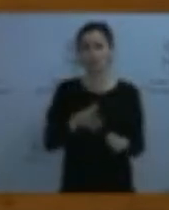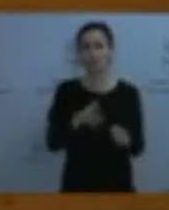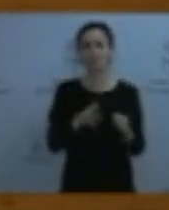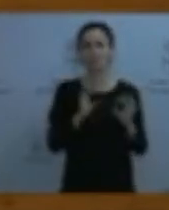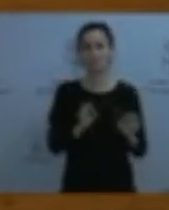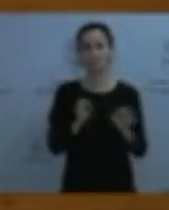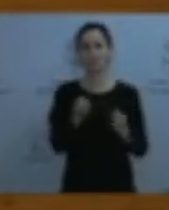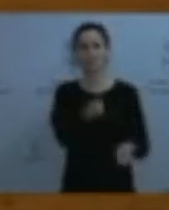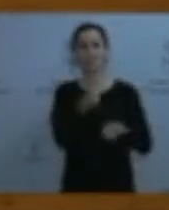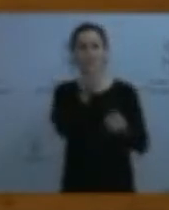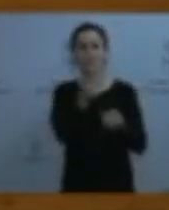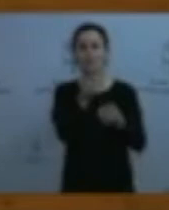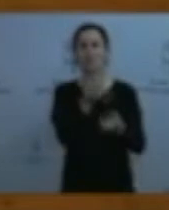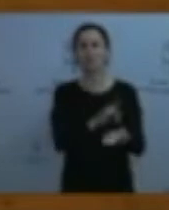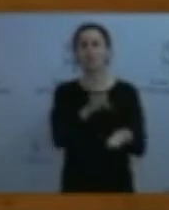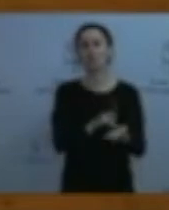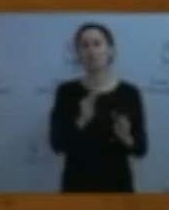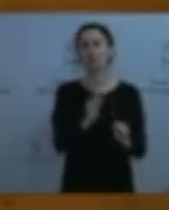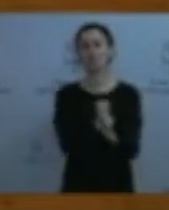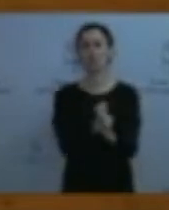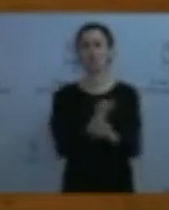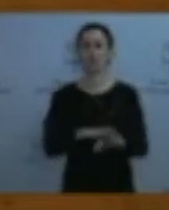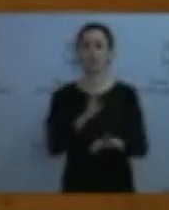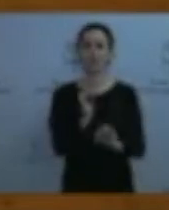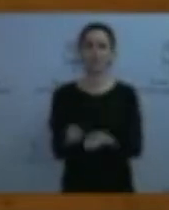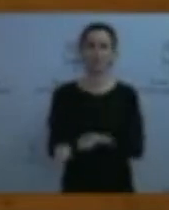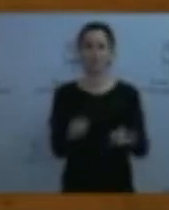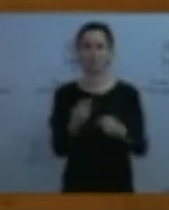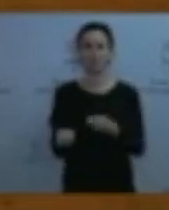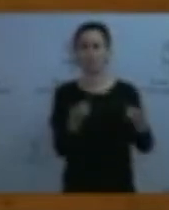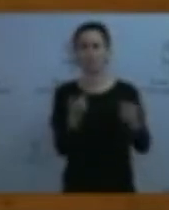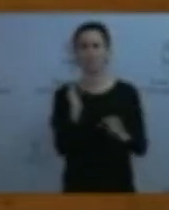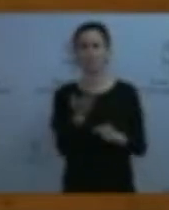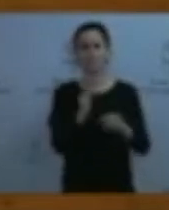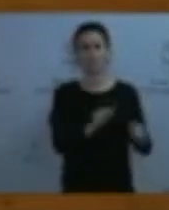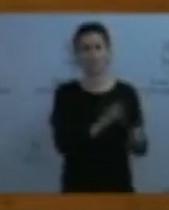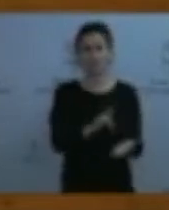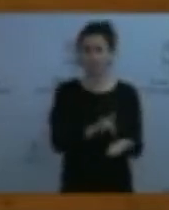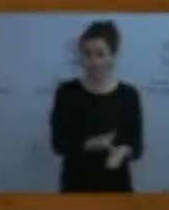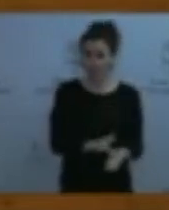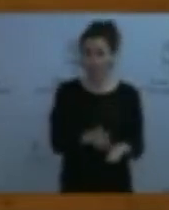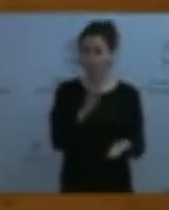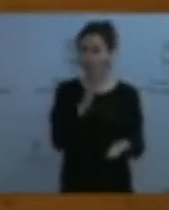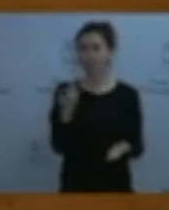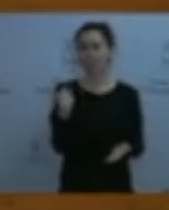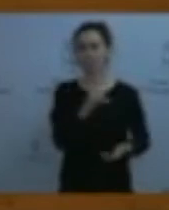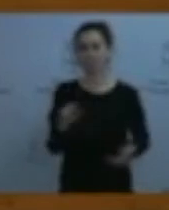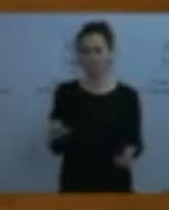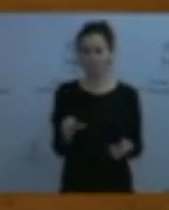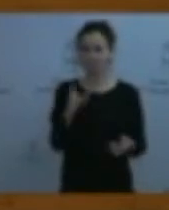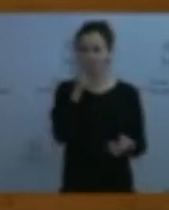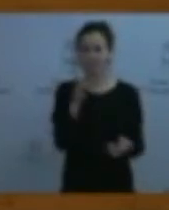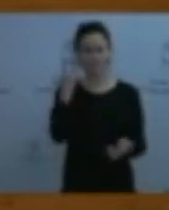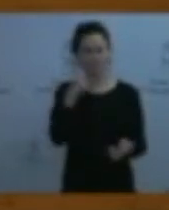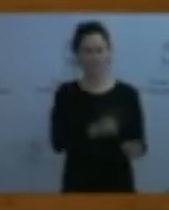están elaborando para informar a la migración asturiana que está afectada por este proceso. Se lo decía la semana pasada, sabe lo complicado